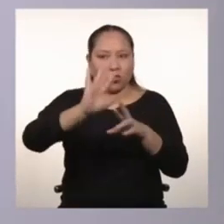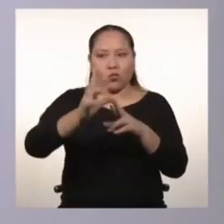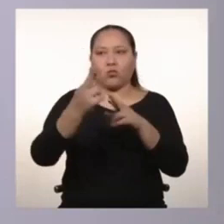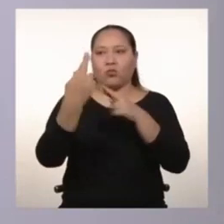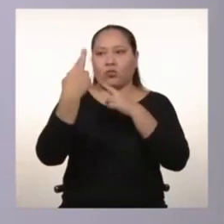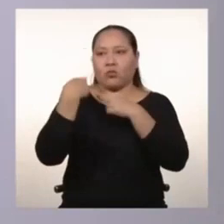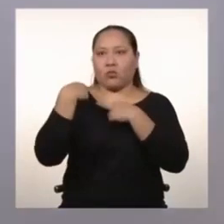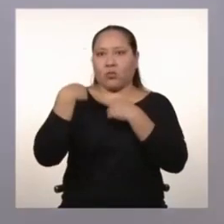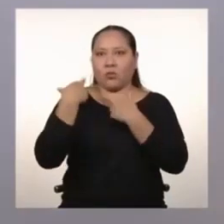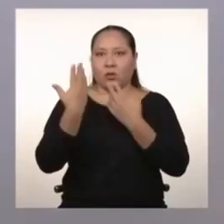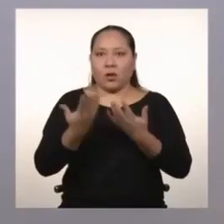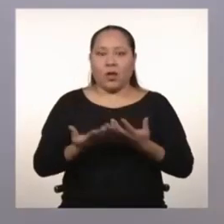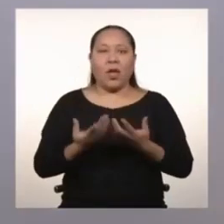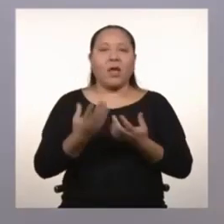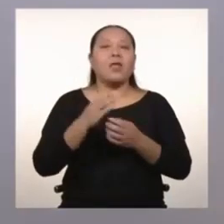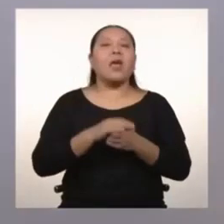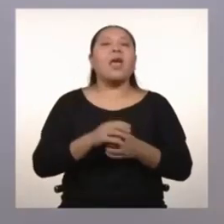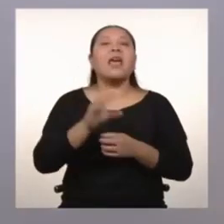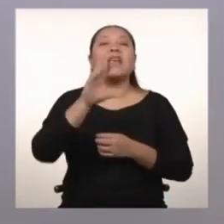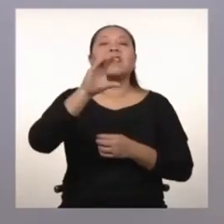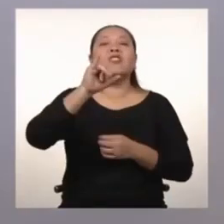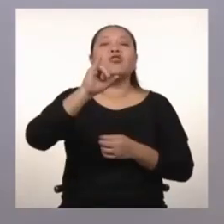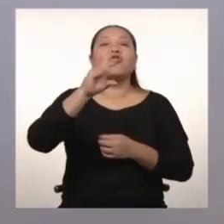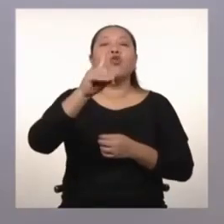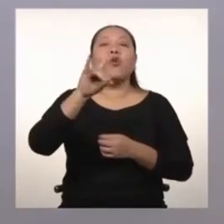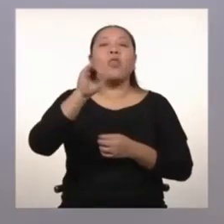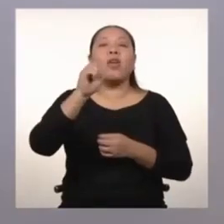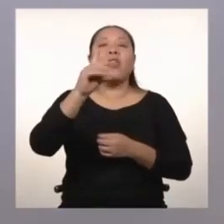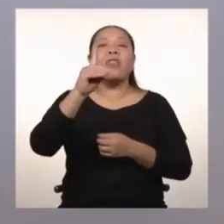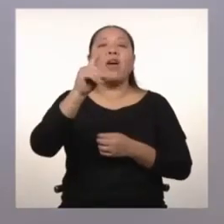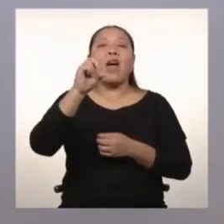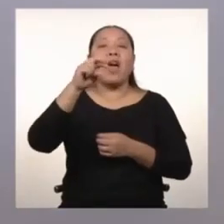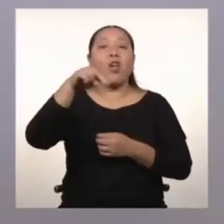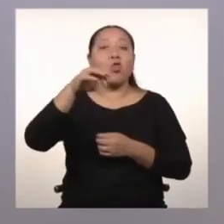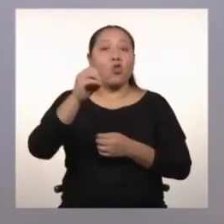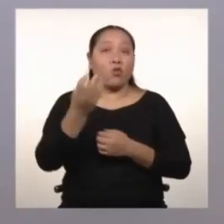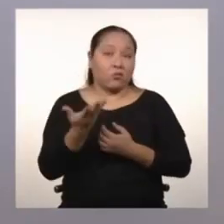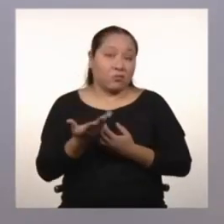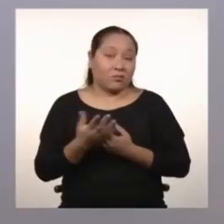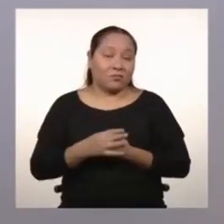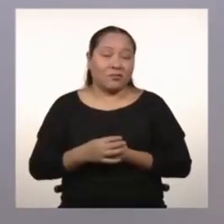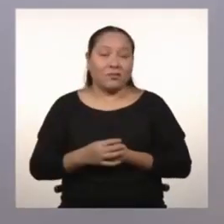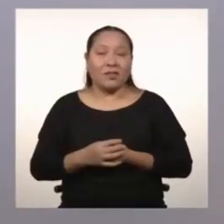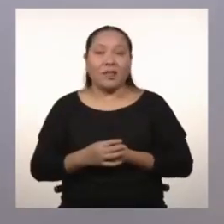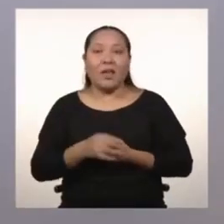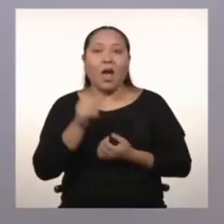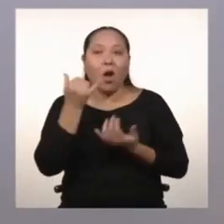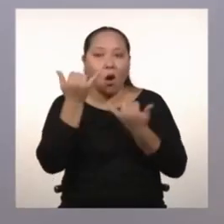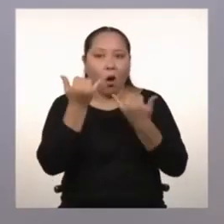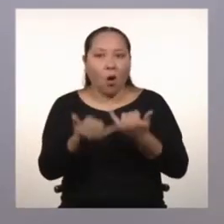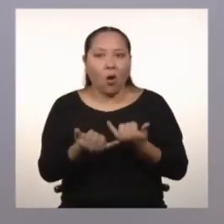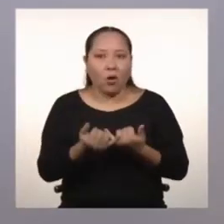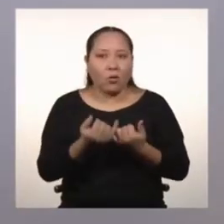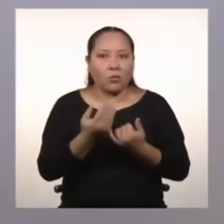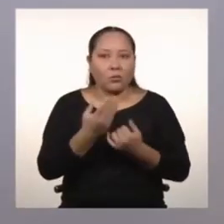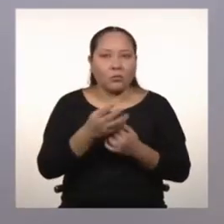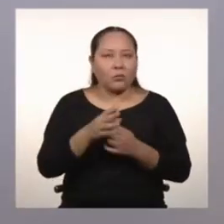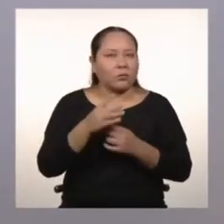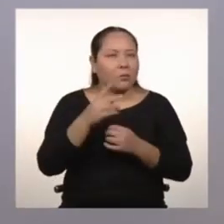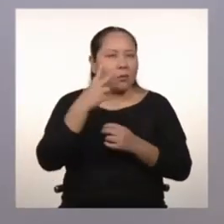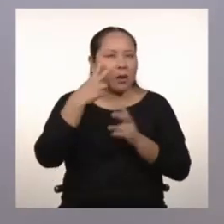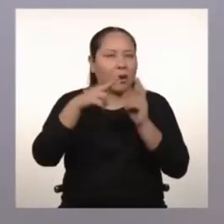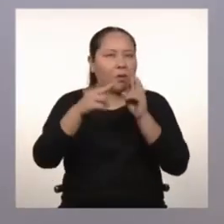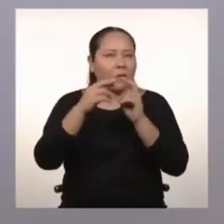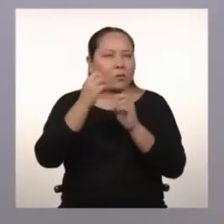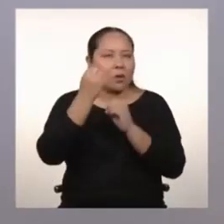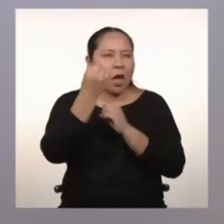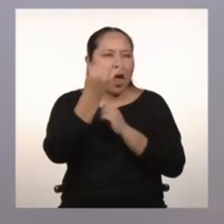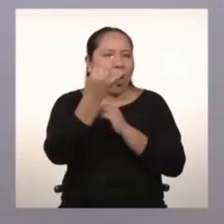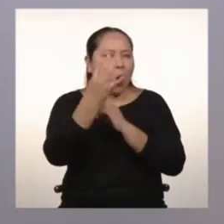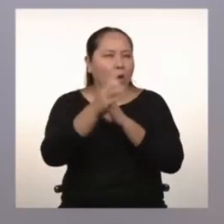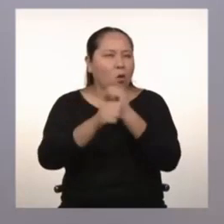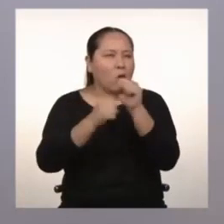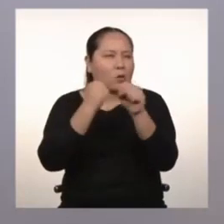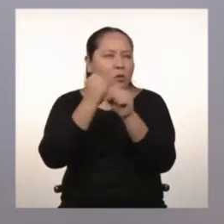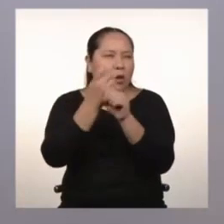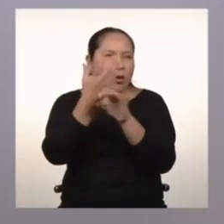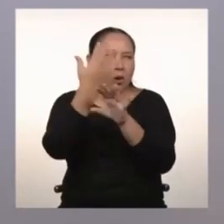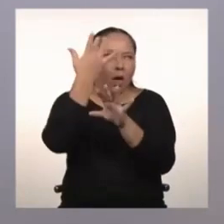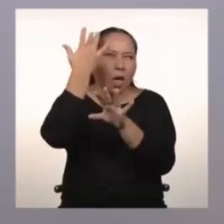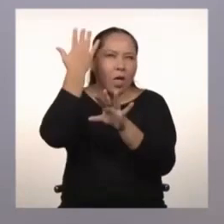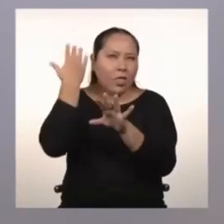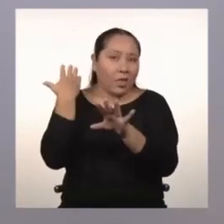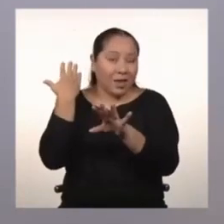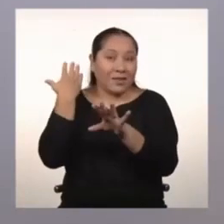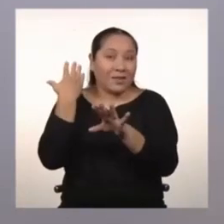y ciudadanas. Y bueno, el día de hoy viajaremos unos cuantos añitos atrás. Y es que para